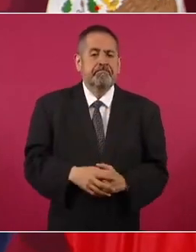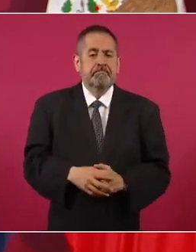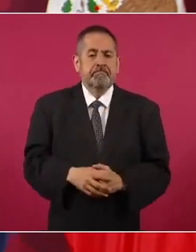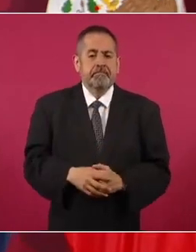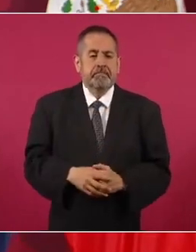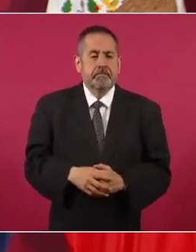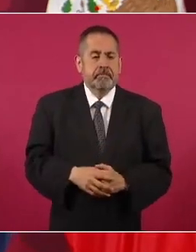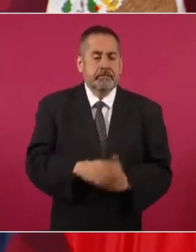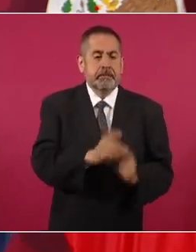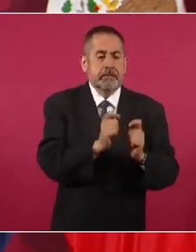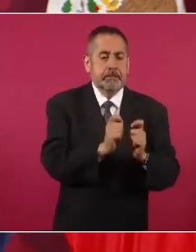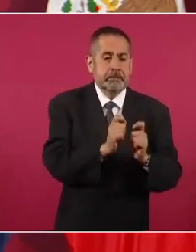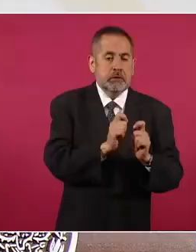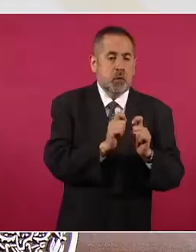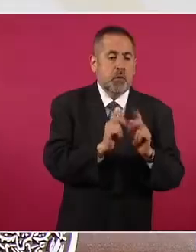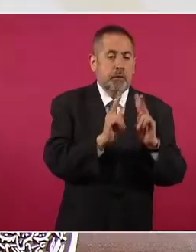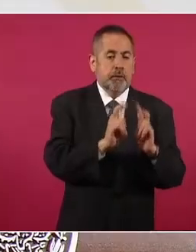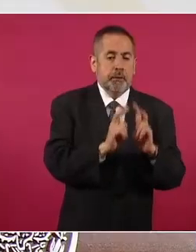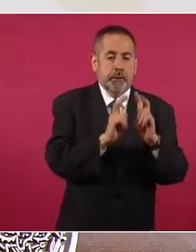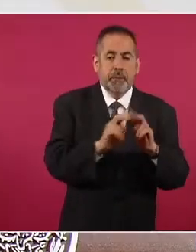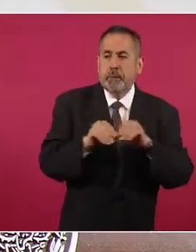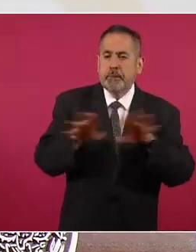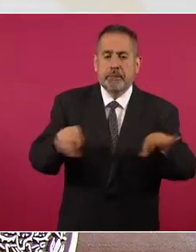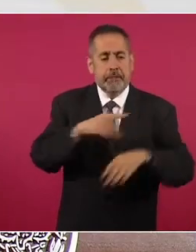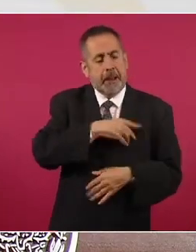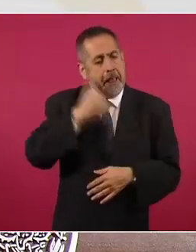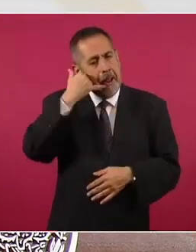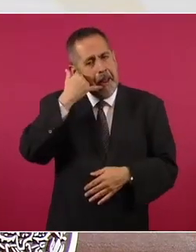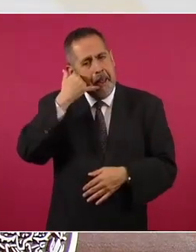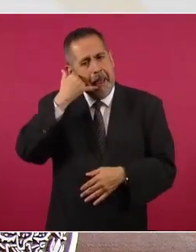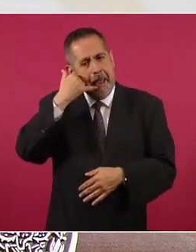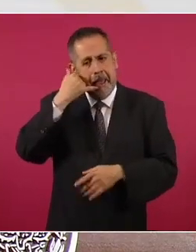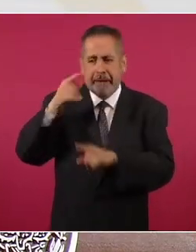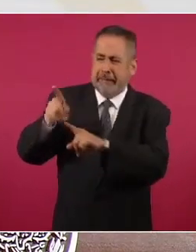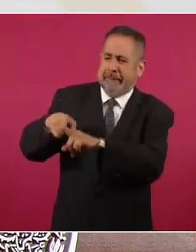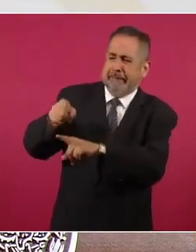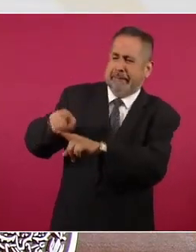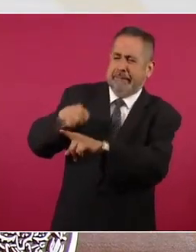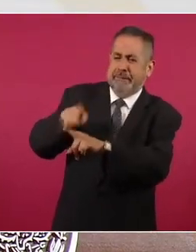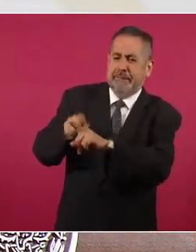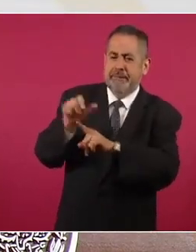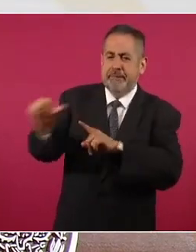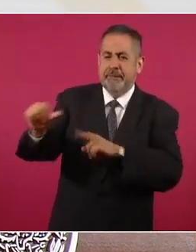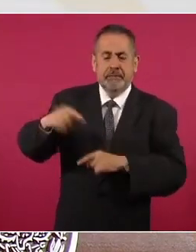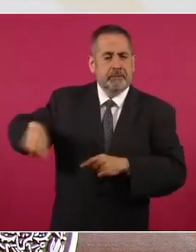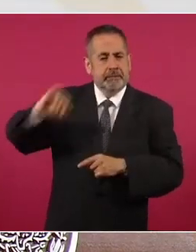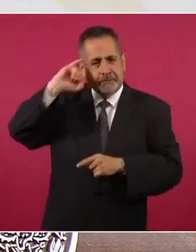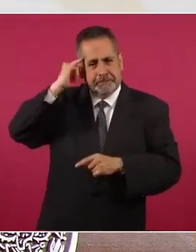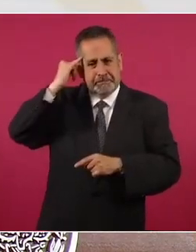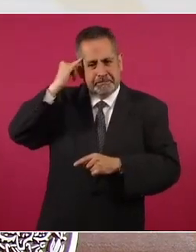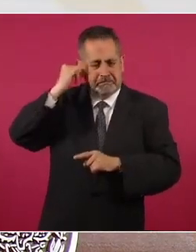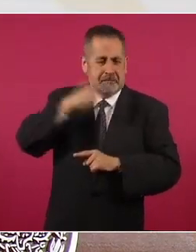lo grabaron hablando por teléfono, burlándose de unos indígenas,